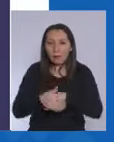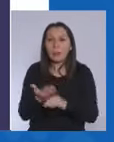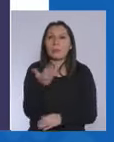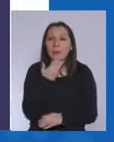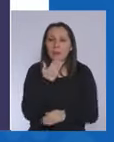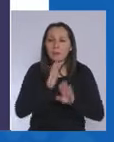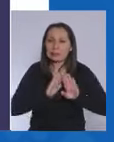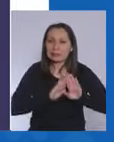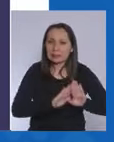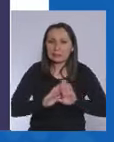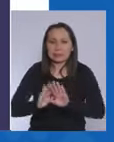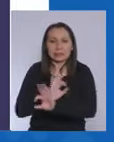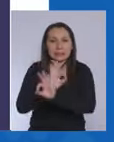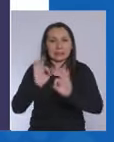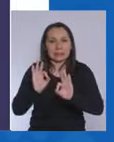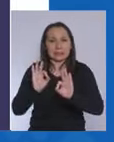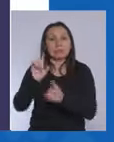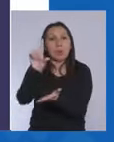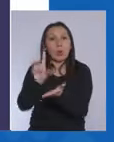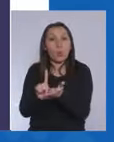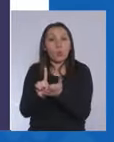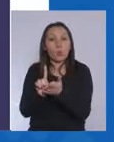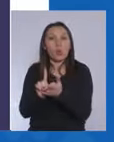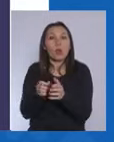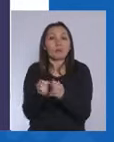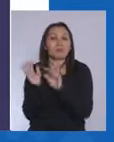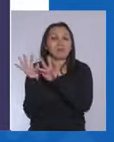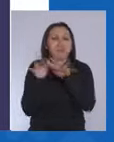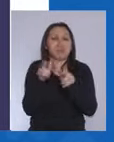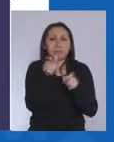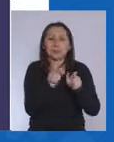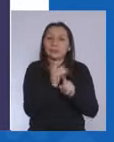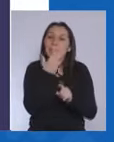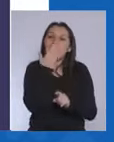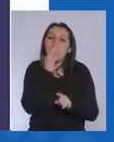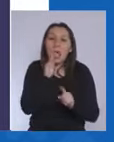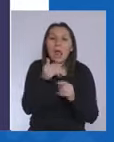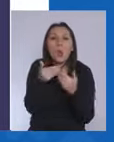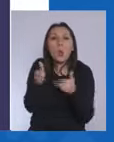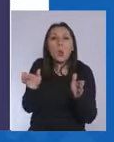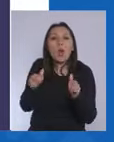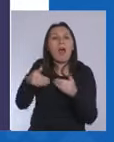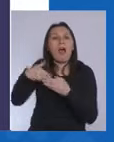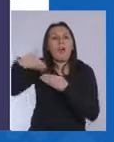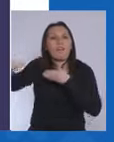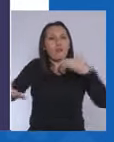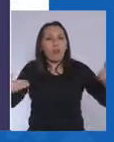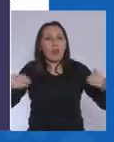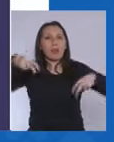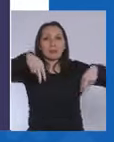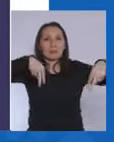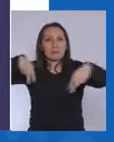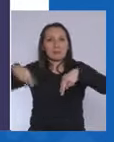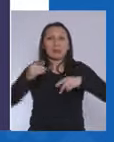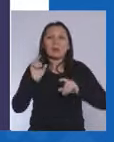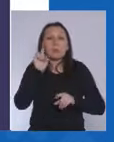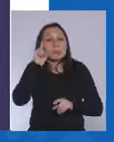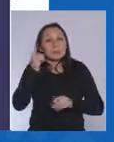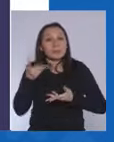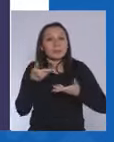evitar el contacto en lugares donde estemos conglomerados preferir siempre unos lugares abiertos sobre todo si vamos a ir a visitar